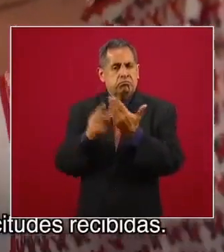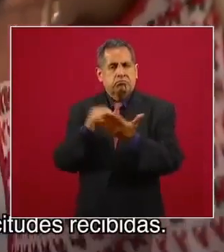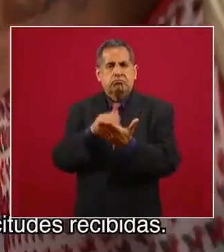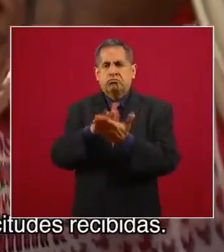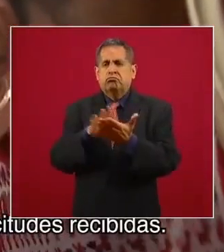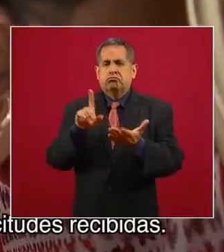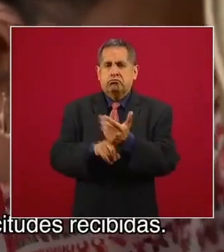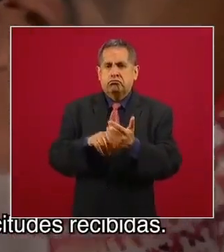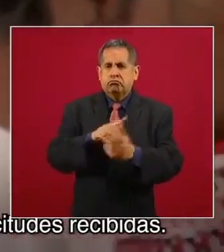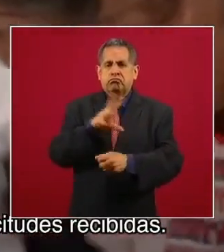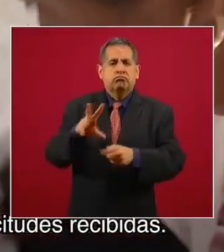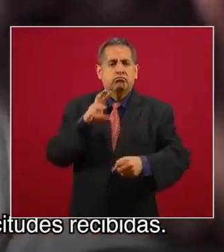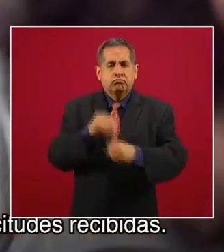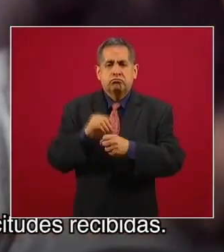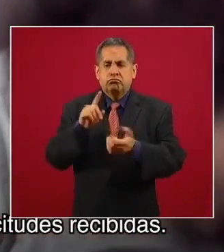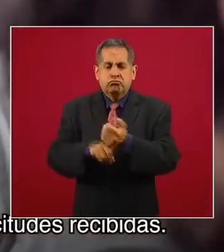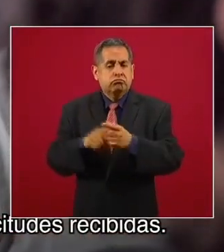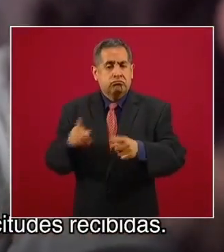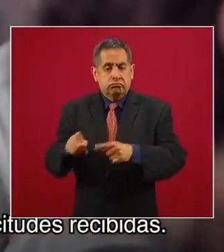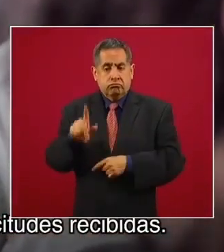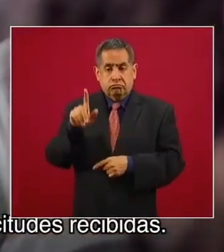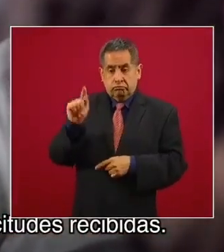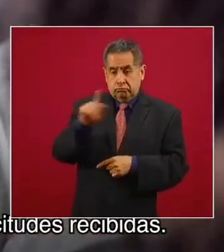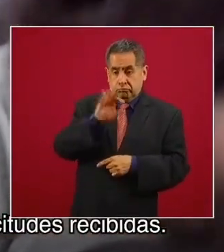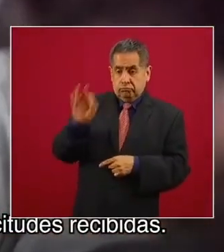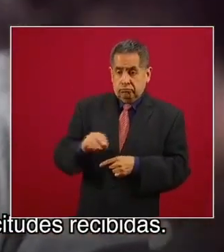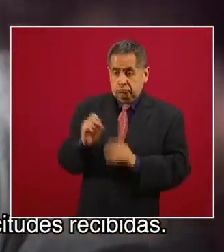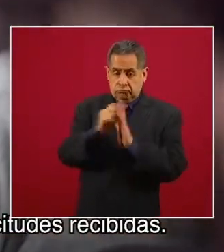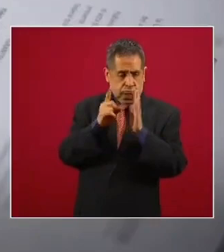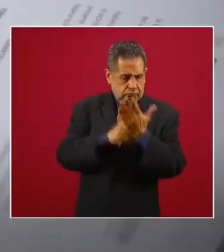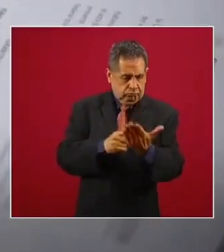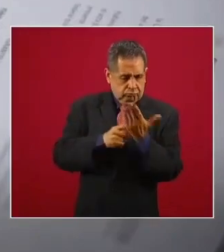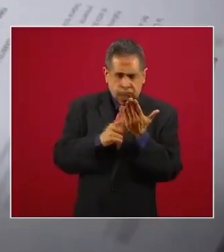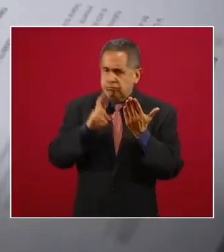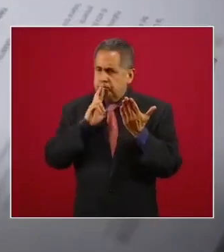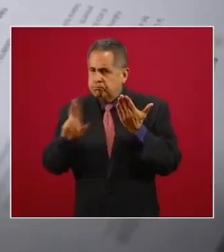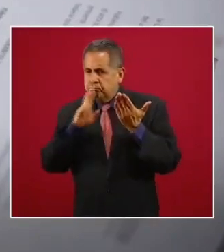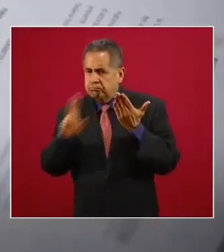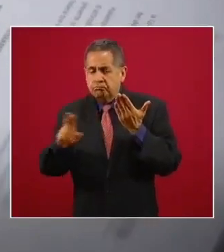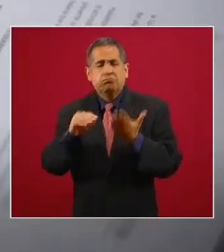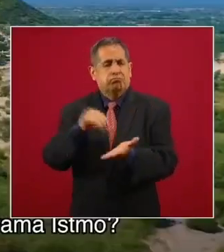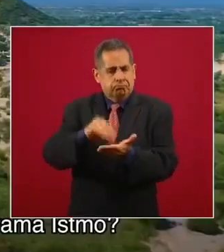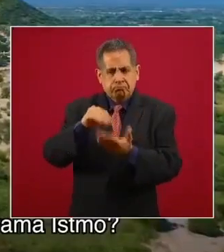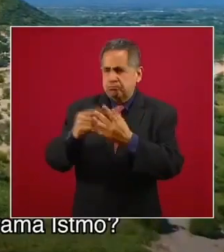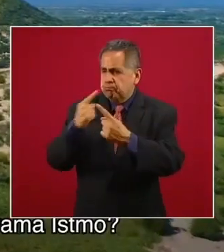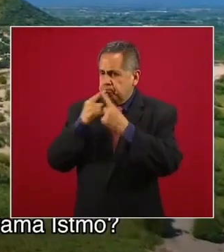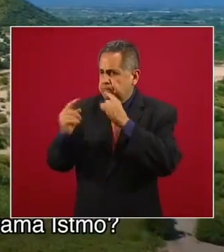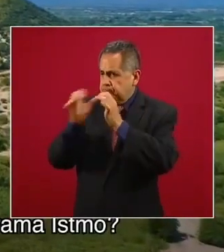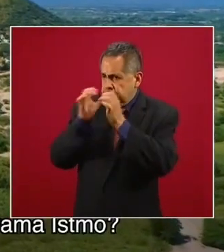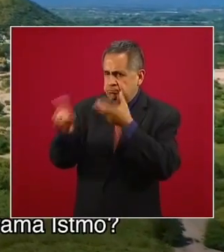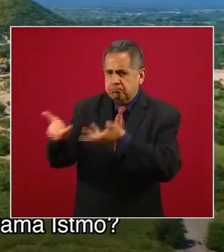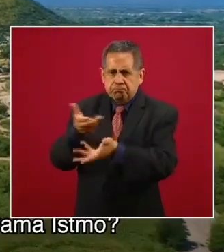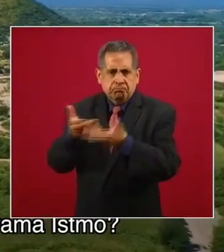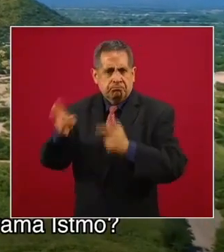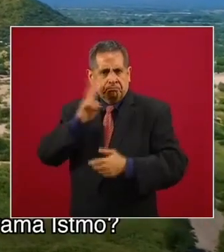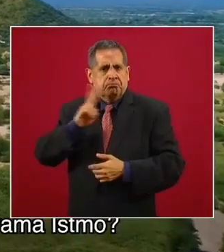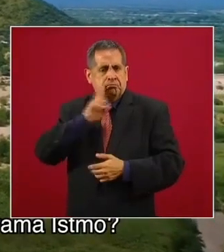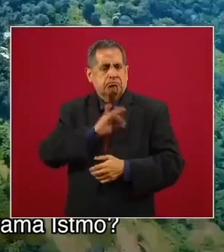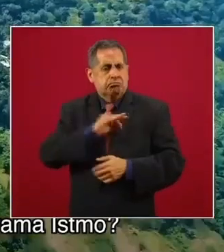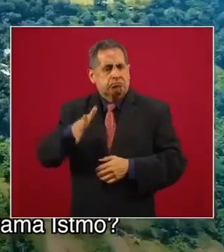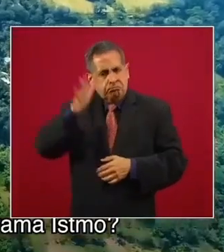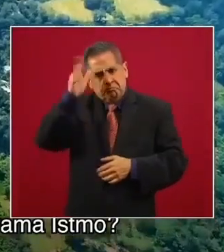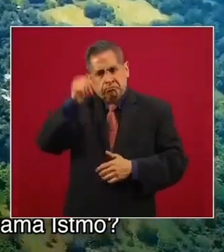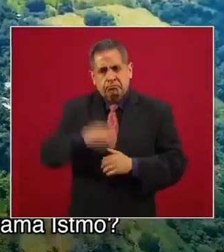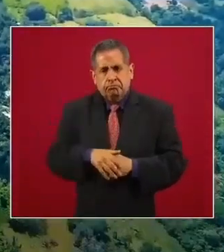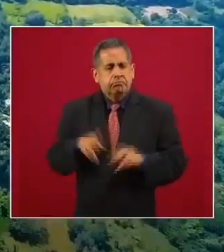ha gestionado la atención a más del 70% de las solicitudes recibidas y el diálogo continúa. ¿Cuáles son los principales componentes del